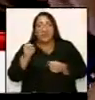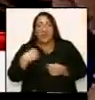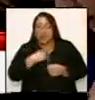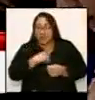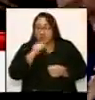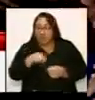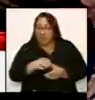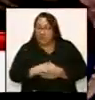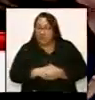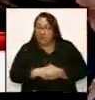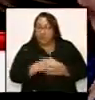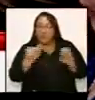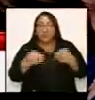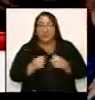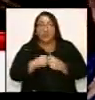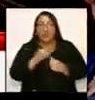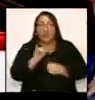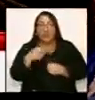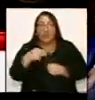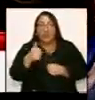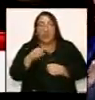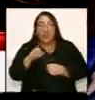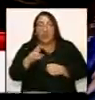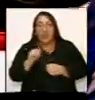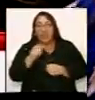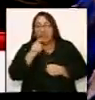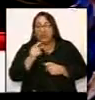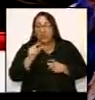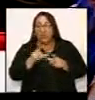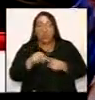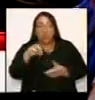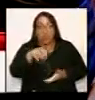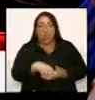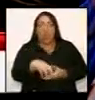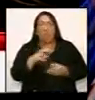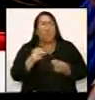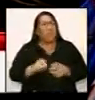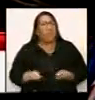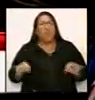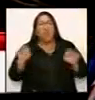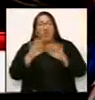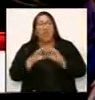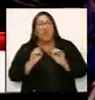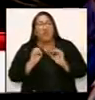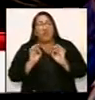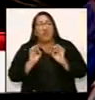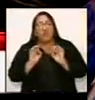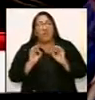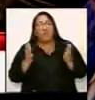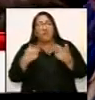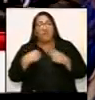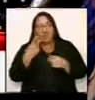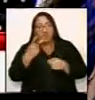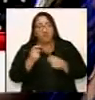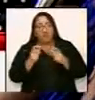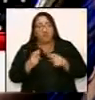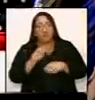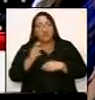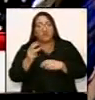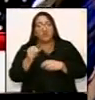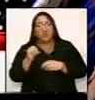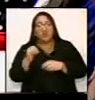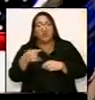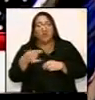estamos en la frontera con Iñapari y es un puesto muy importante casualmente donde hemos visto el control